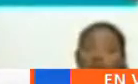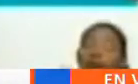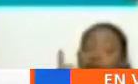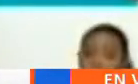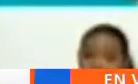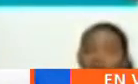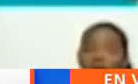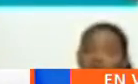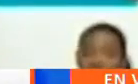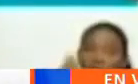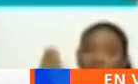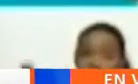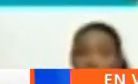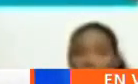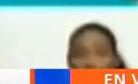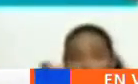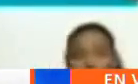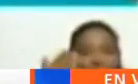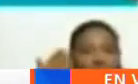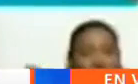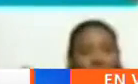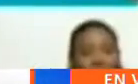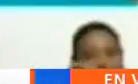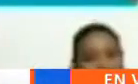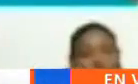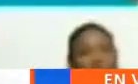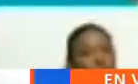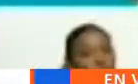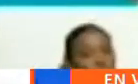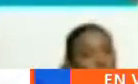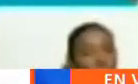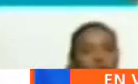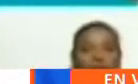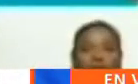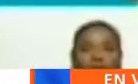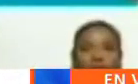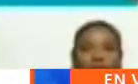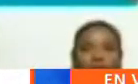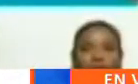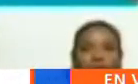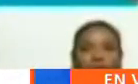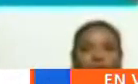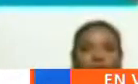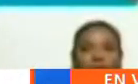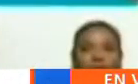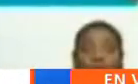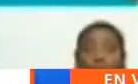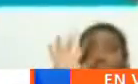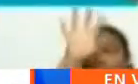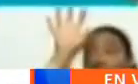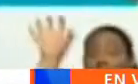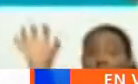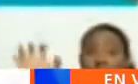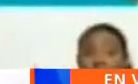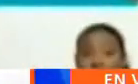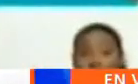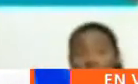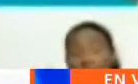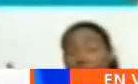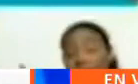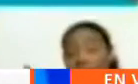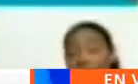Debe ser la búsqueda en las relaciones internacionales, entre países grandes, potencias,